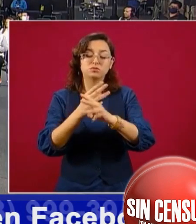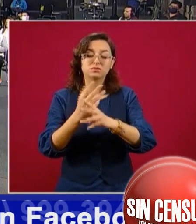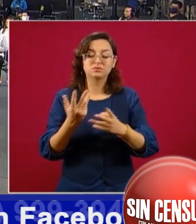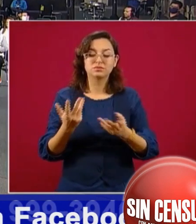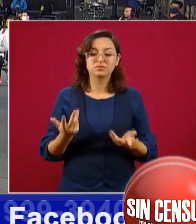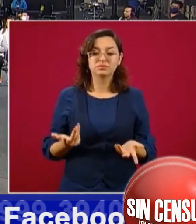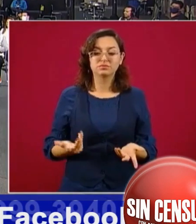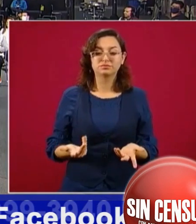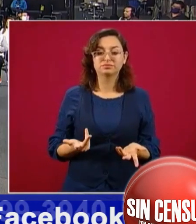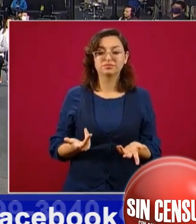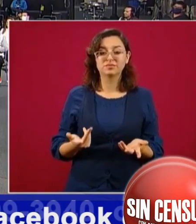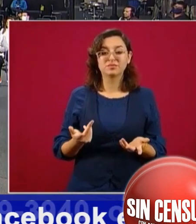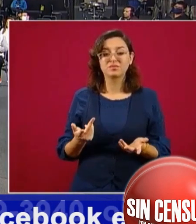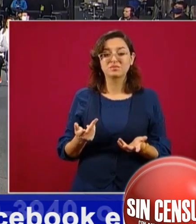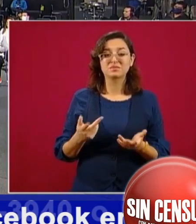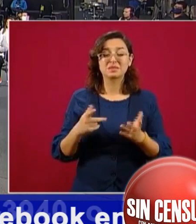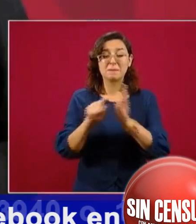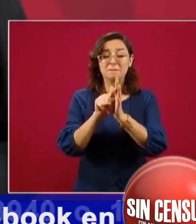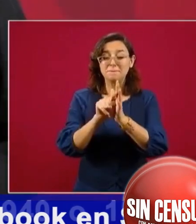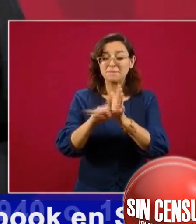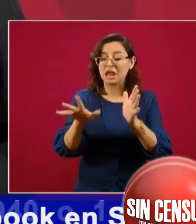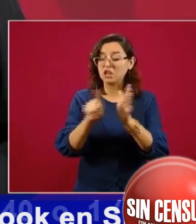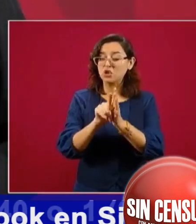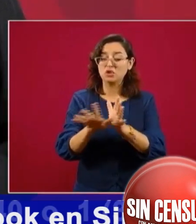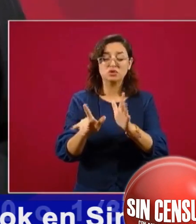periódicos más famosos del mundo